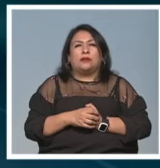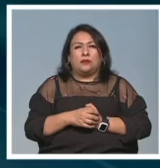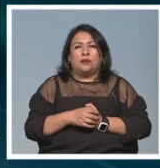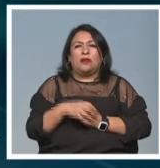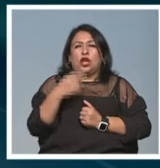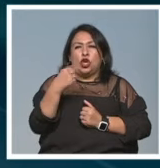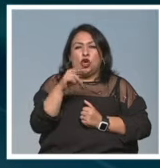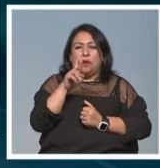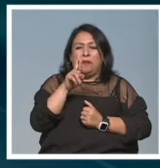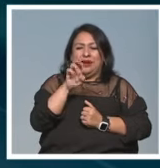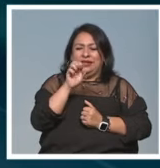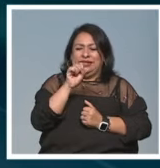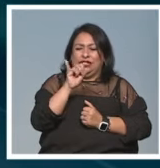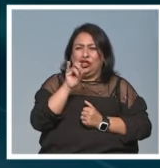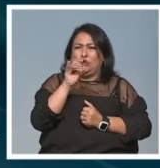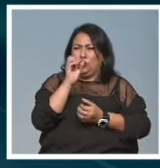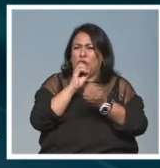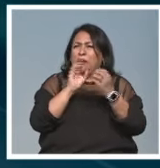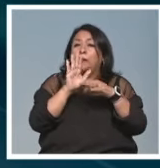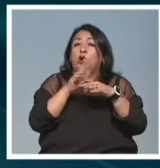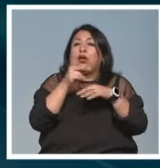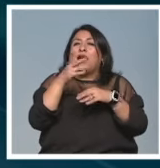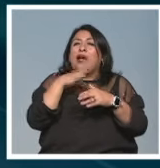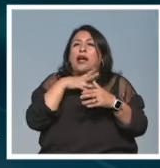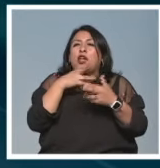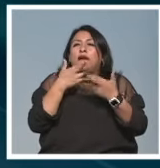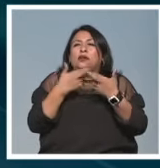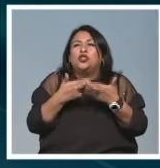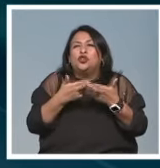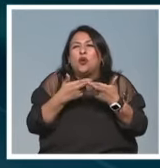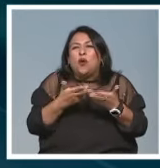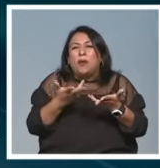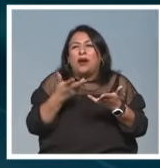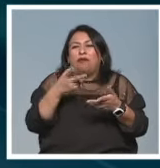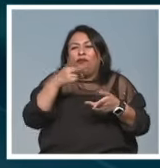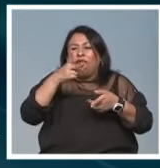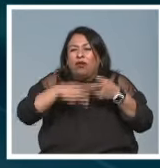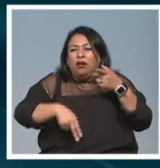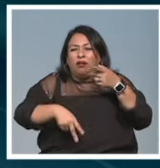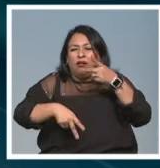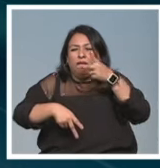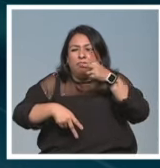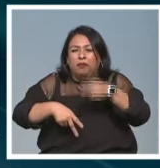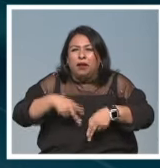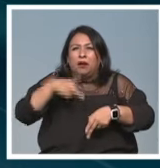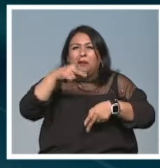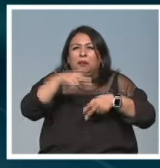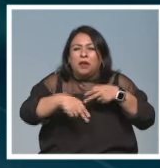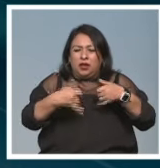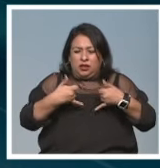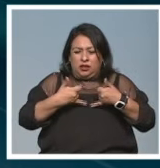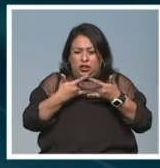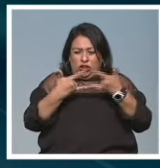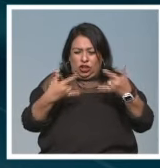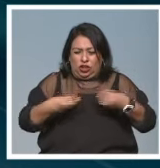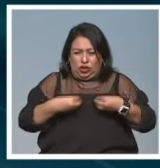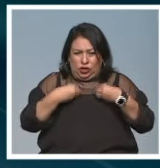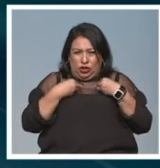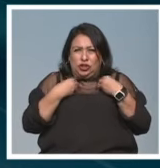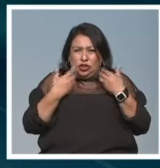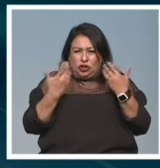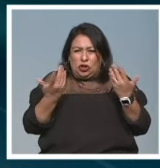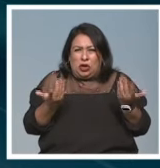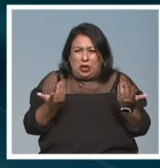Residuos porque pues carga con restos, ¿no? Como pedazos de su historia de vida que de alguna